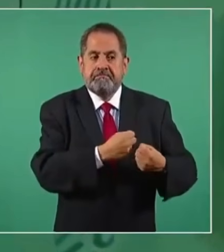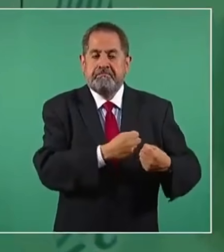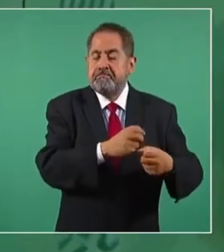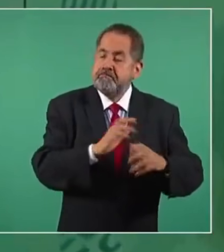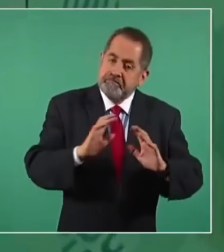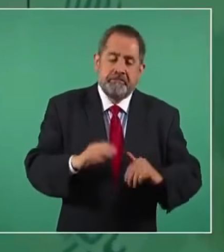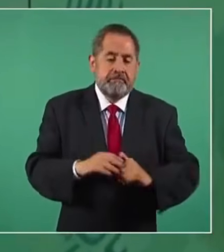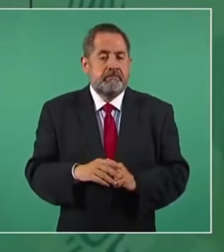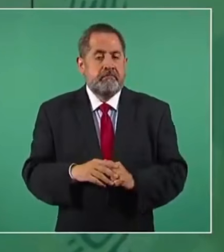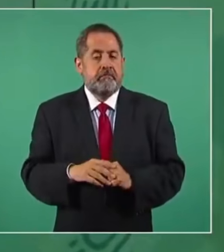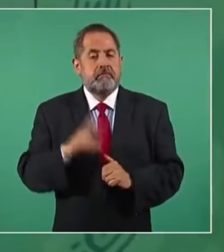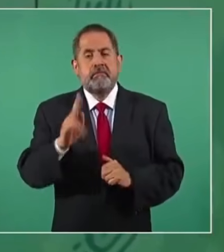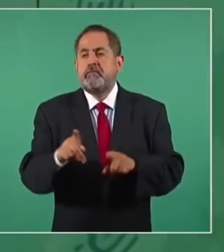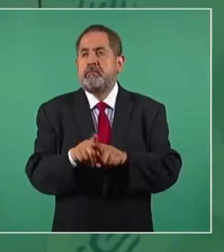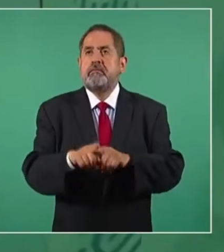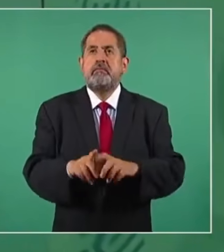Es como